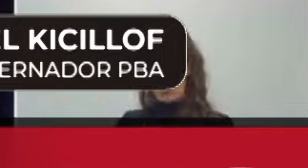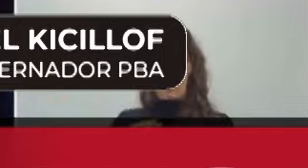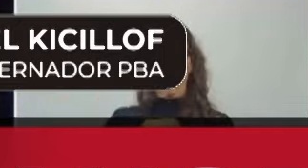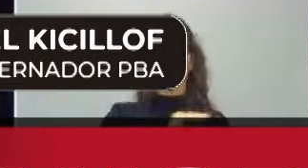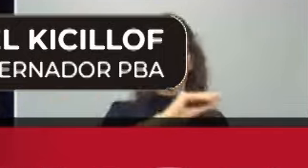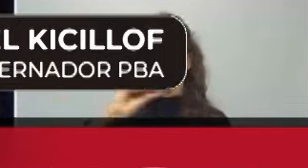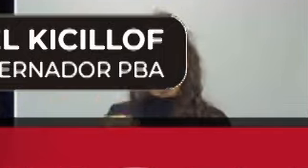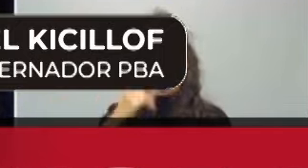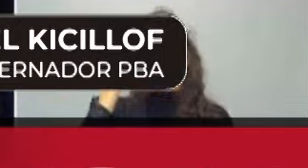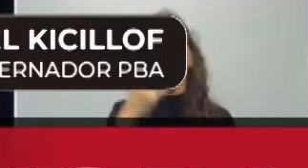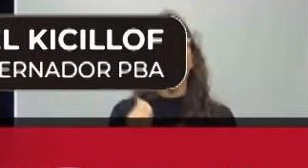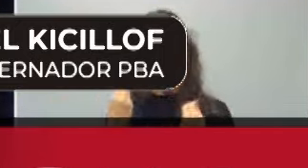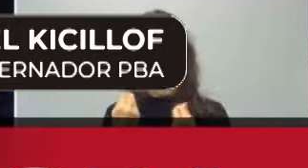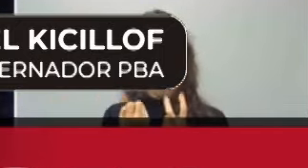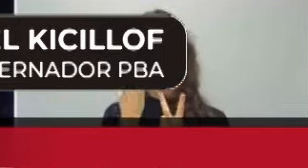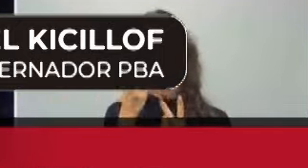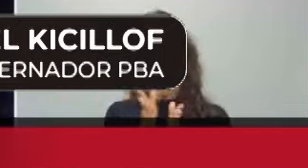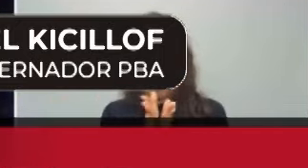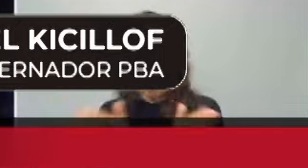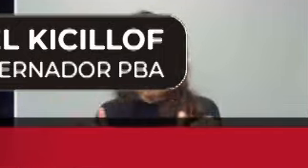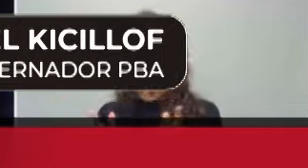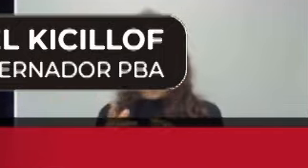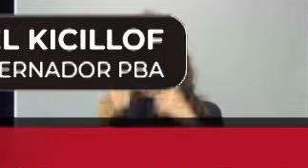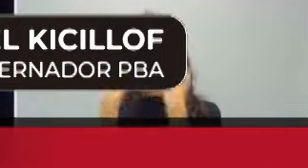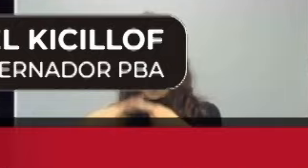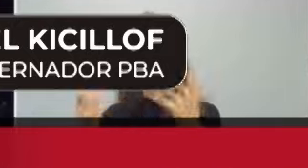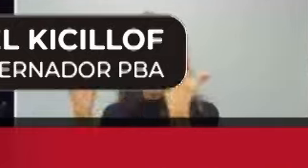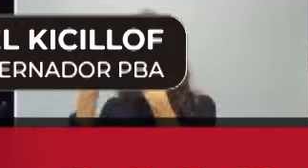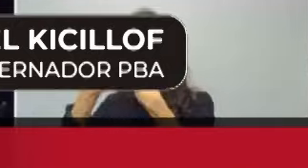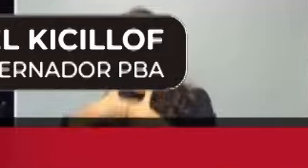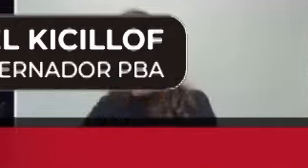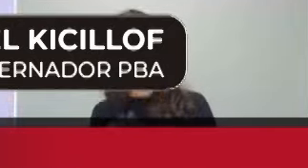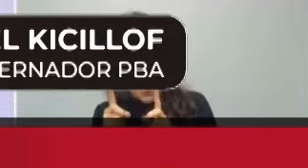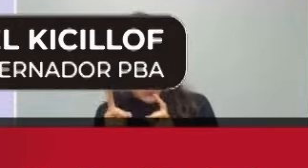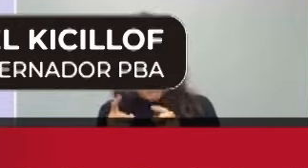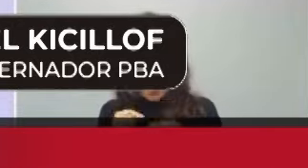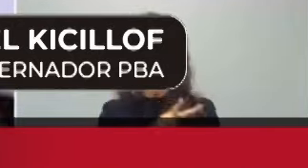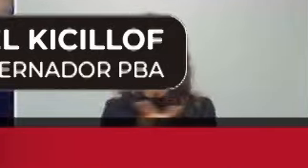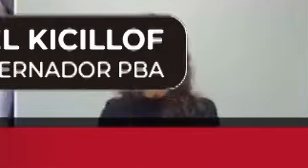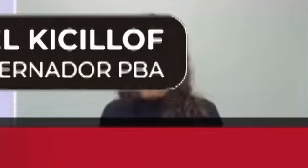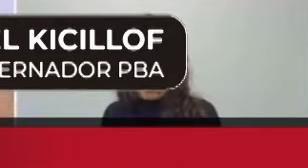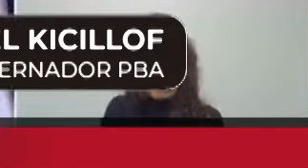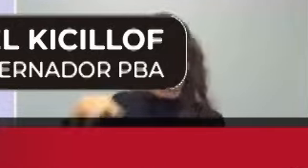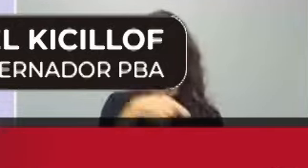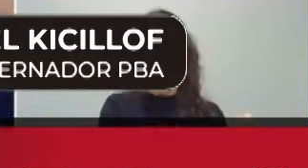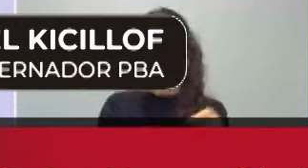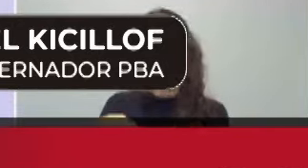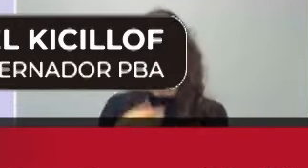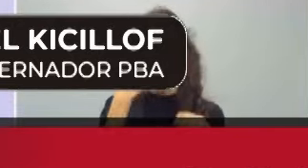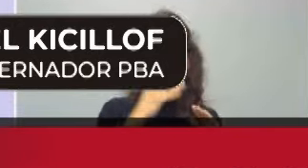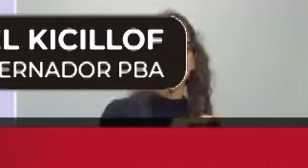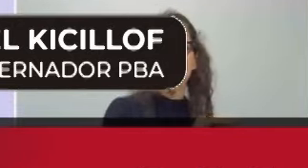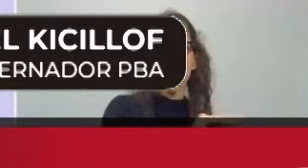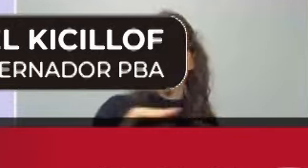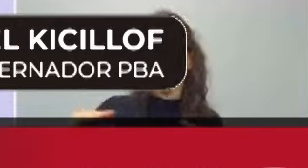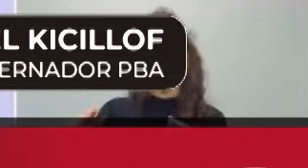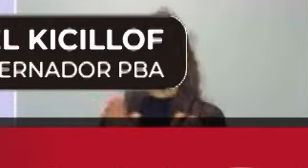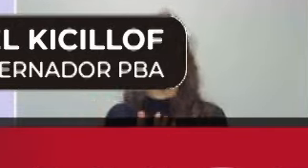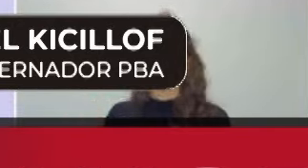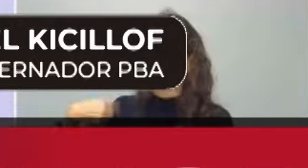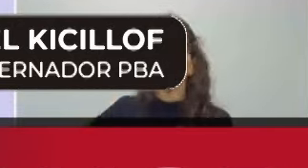recursos automáticos, que son los de la masa coparticipable, que se dice en la jerga gotea de manera